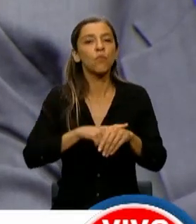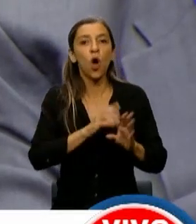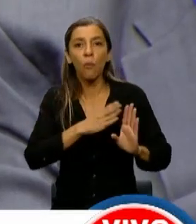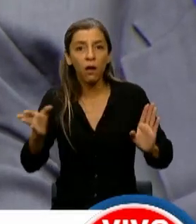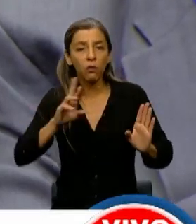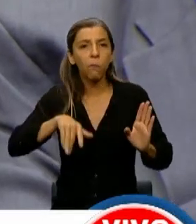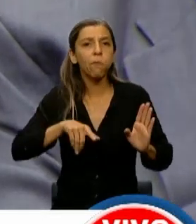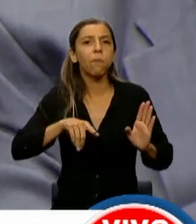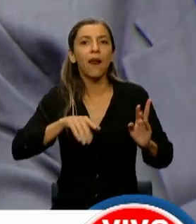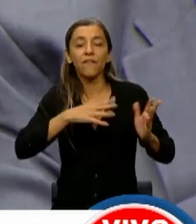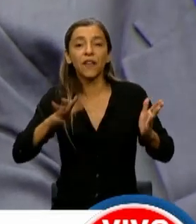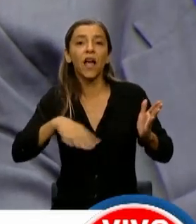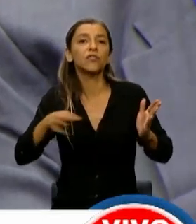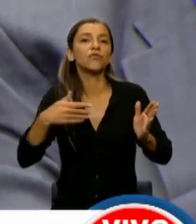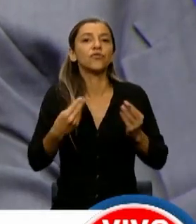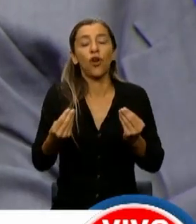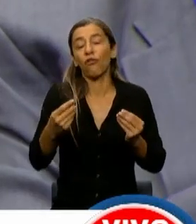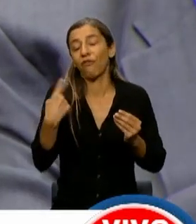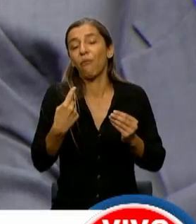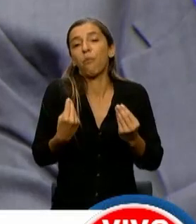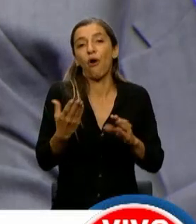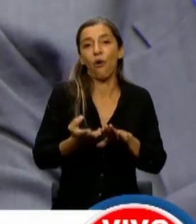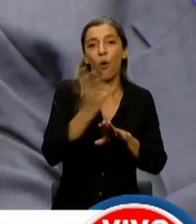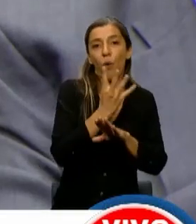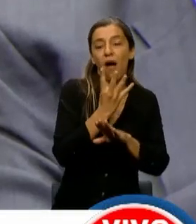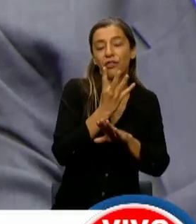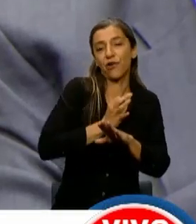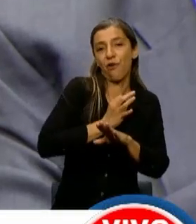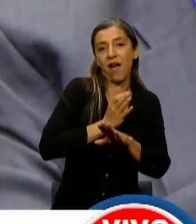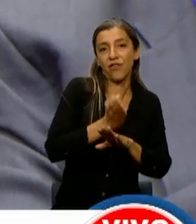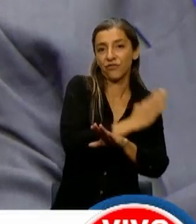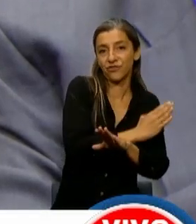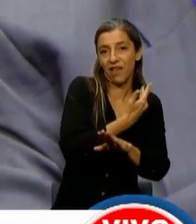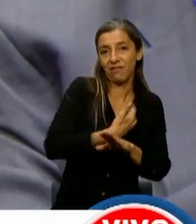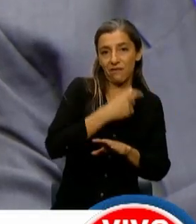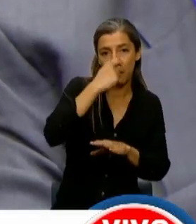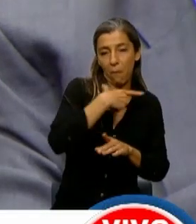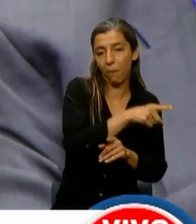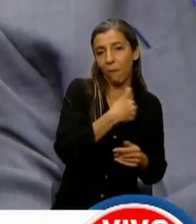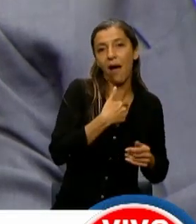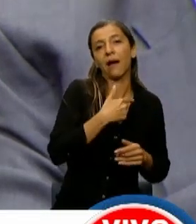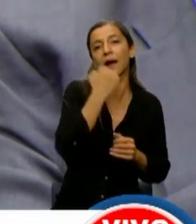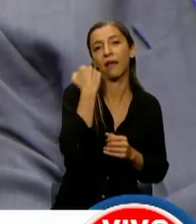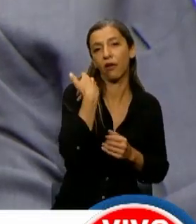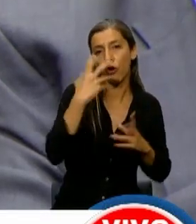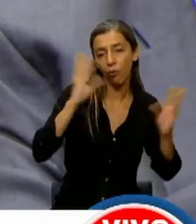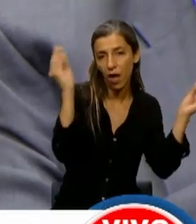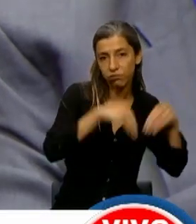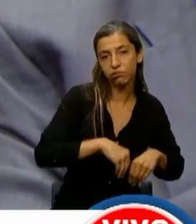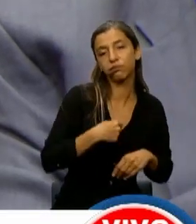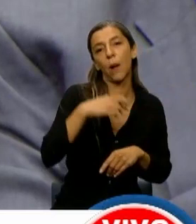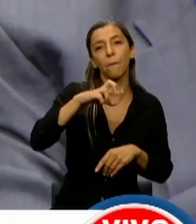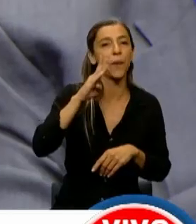durante los 4 años de la gestión anterior, 3 años había caído la actividad económica, había caído el 2%